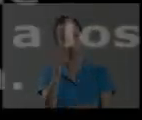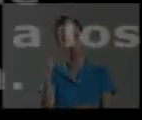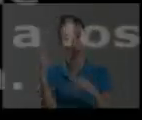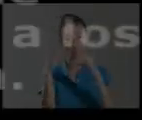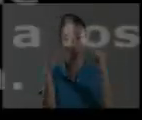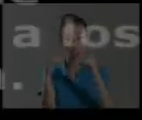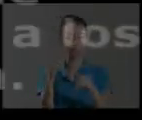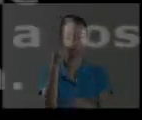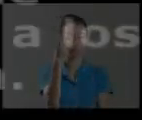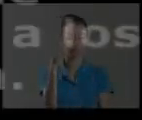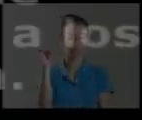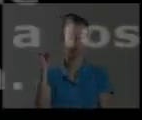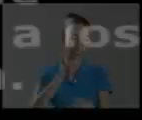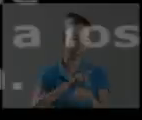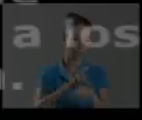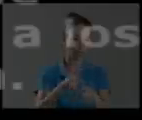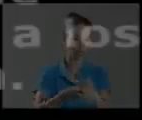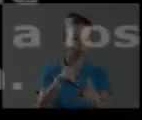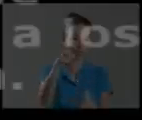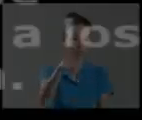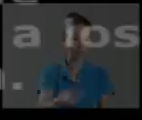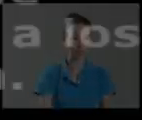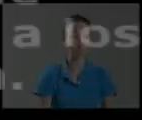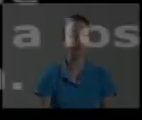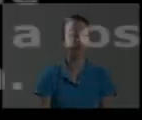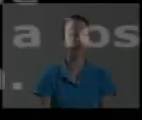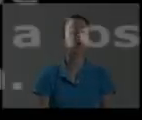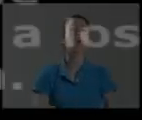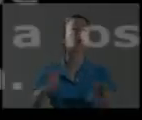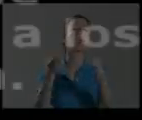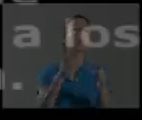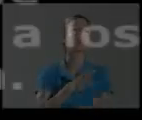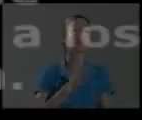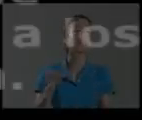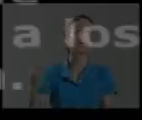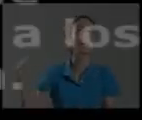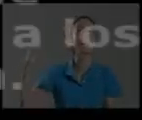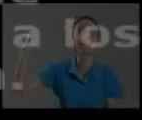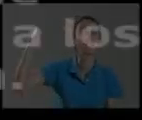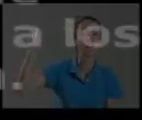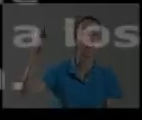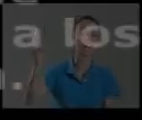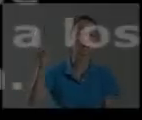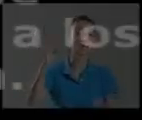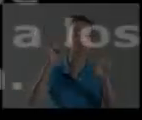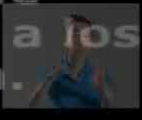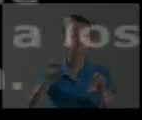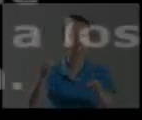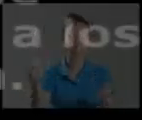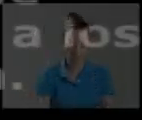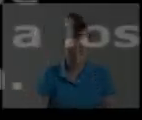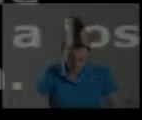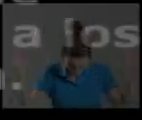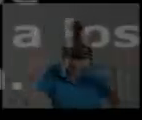Entonces, perdónenme, pero aquí tengo que parar y conversar 30 segundos con usted.